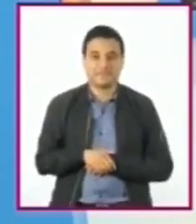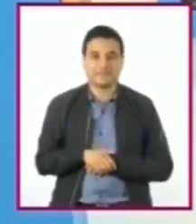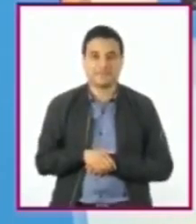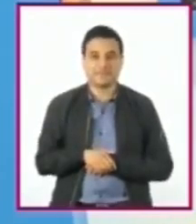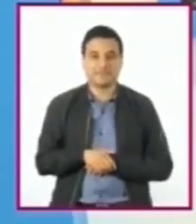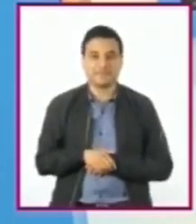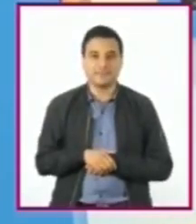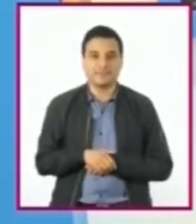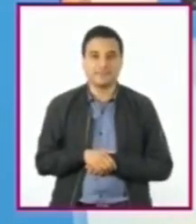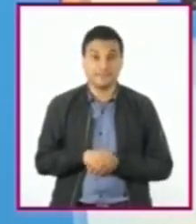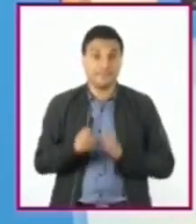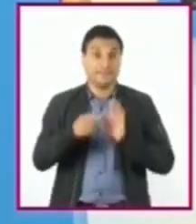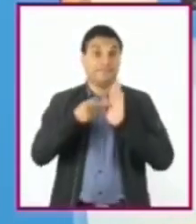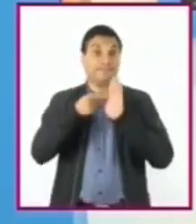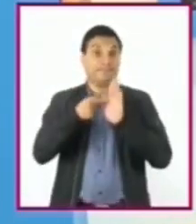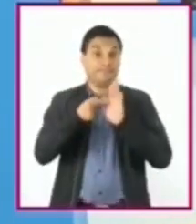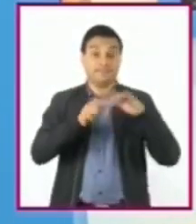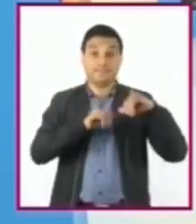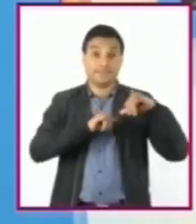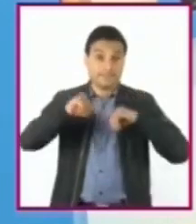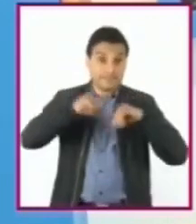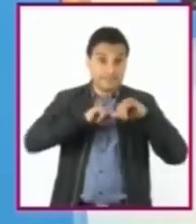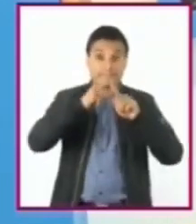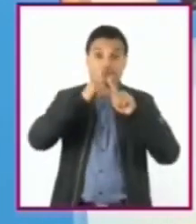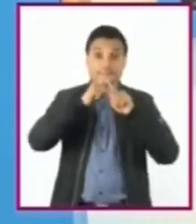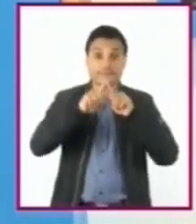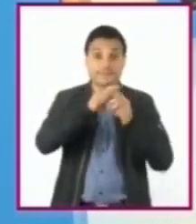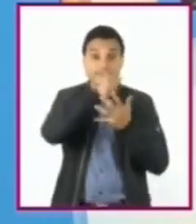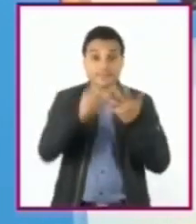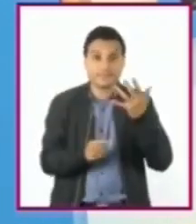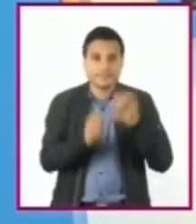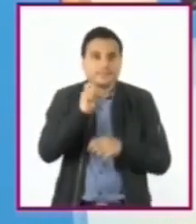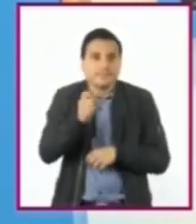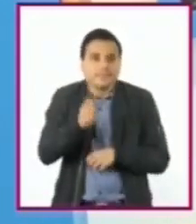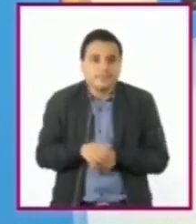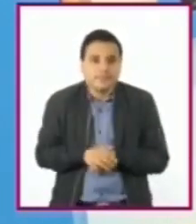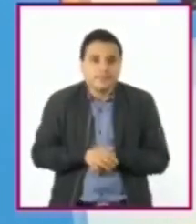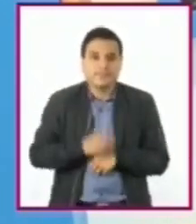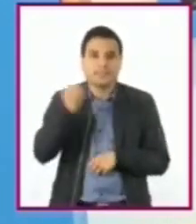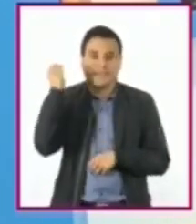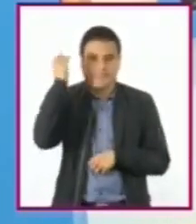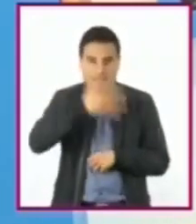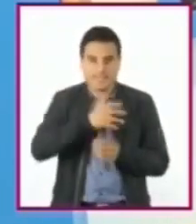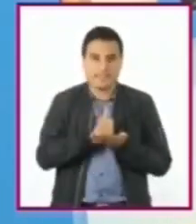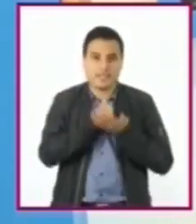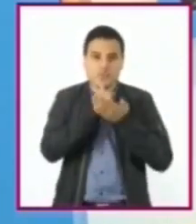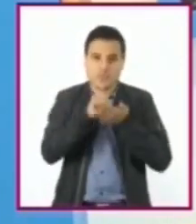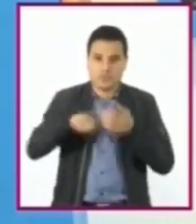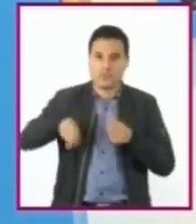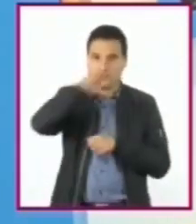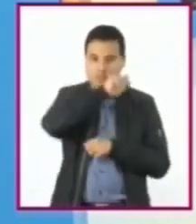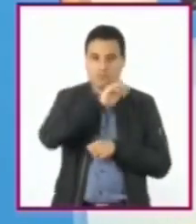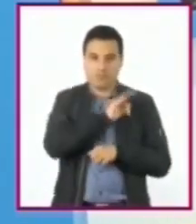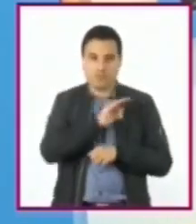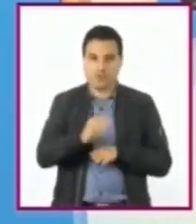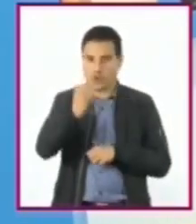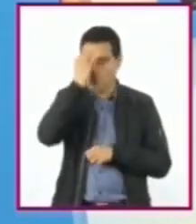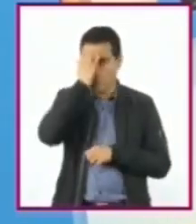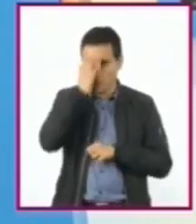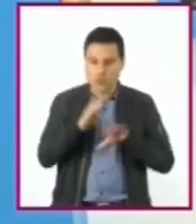Las representaciones geográficas son aquellas imágenes del espacio que nos permiten observarlo